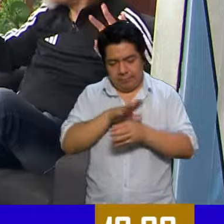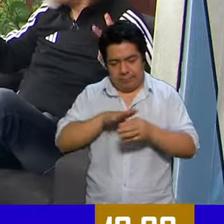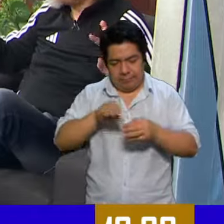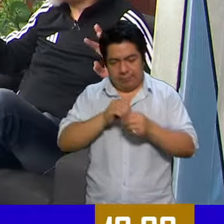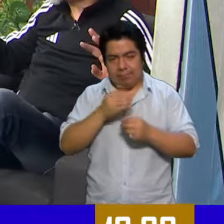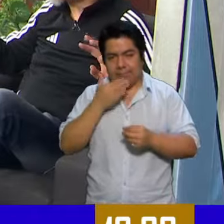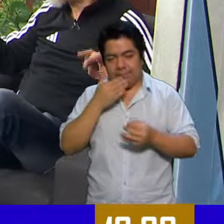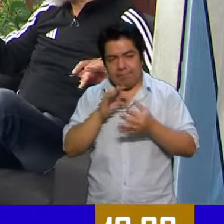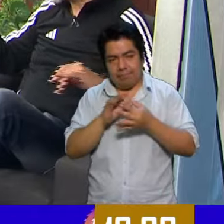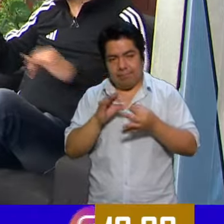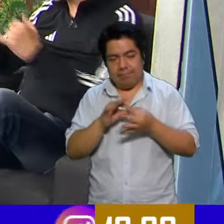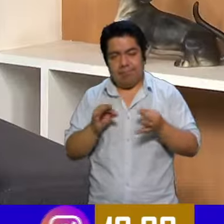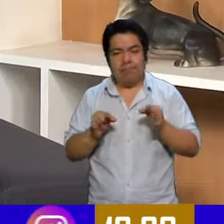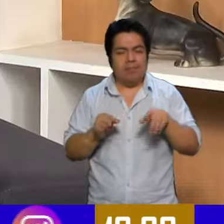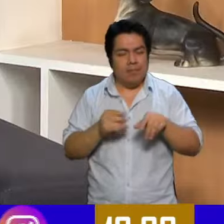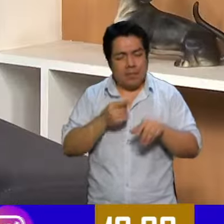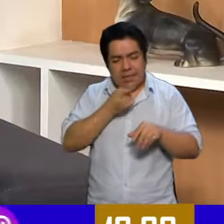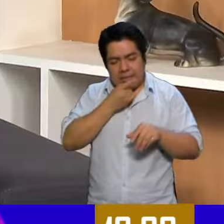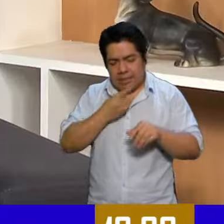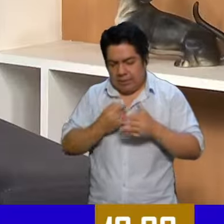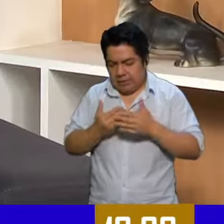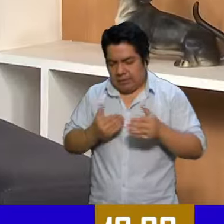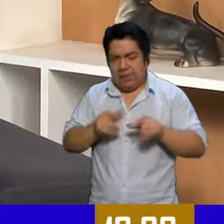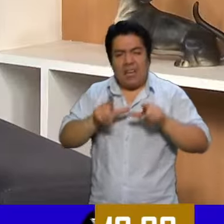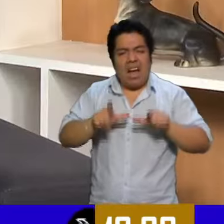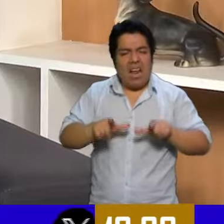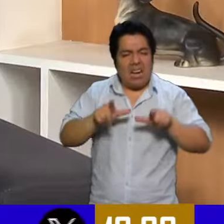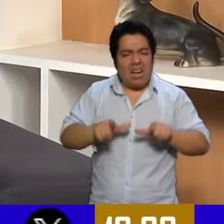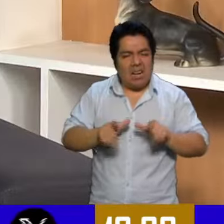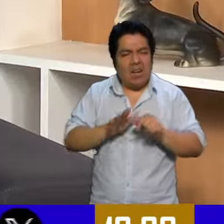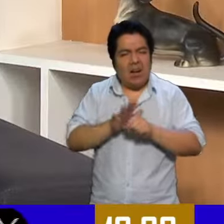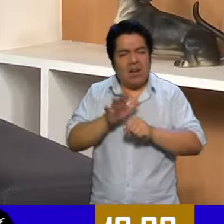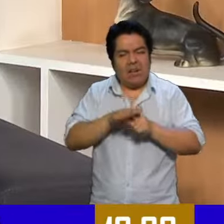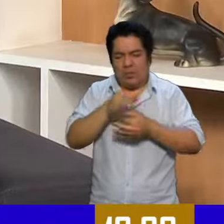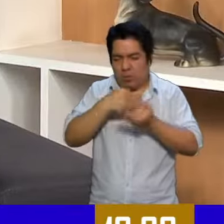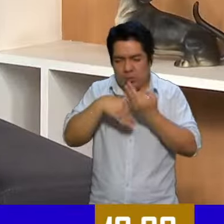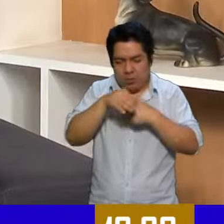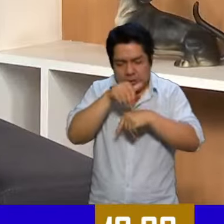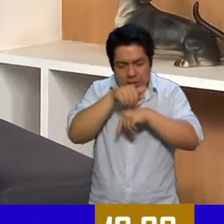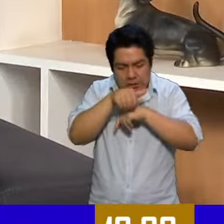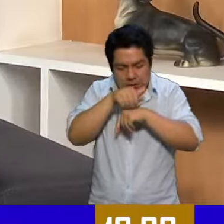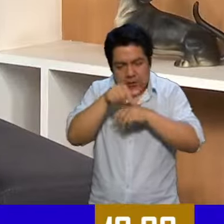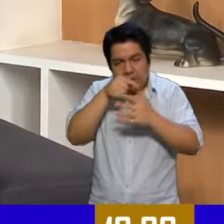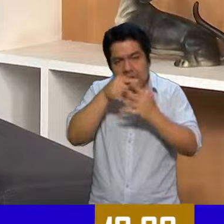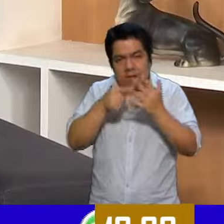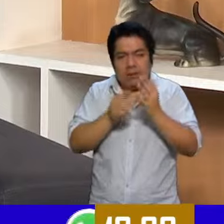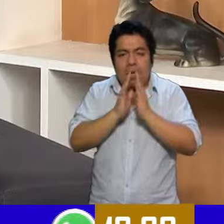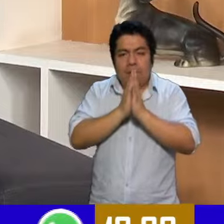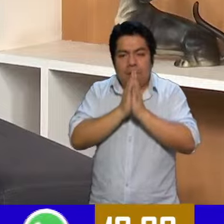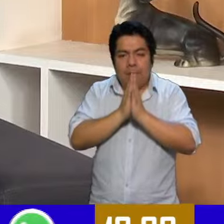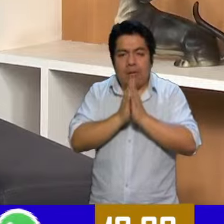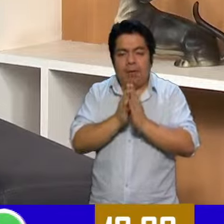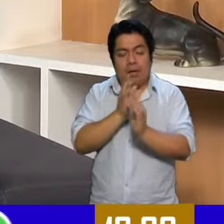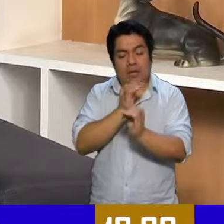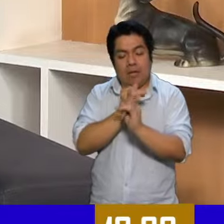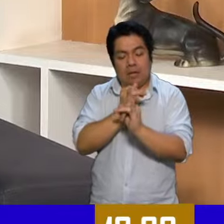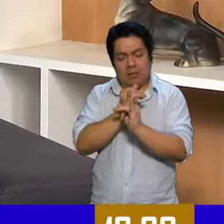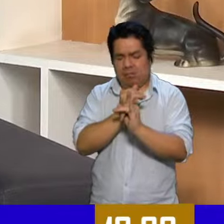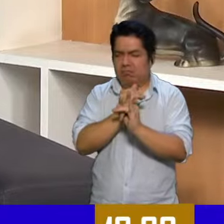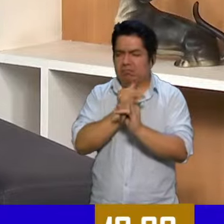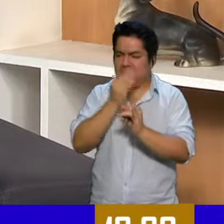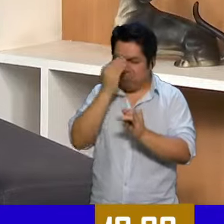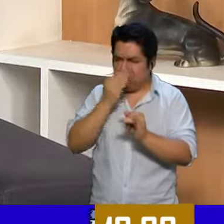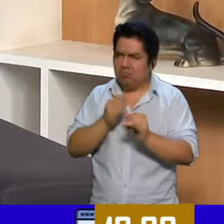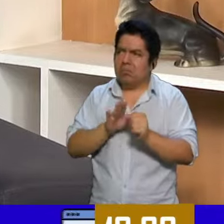de compartir. Mencionabas hace ratito la página electrónica, todo lo que tiene que ver con eso, digo yo, la palabra electrónica, y me pongo a pensar,